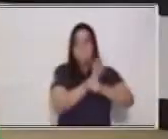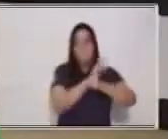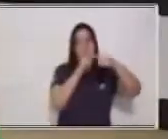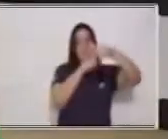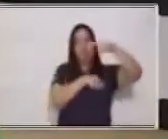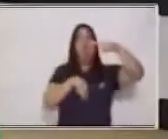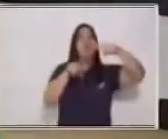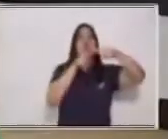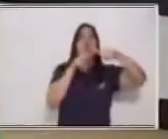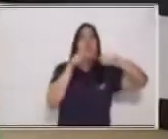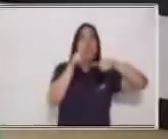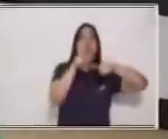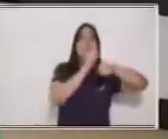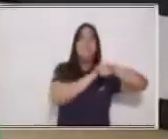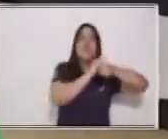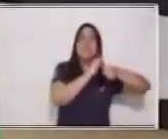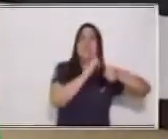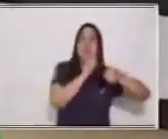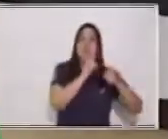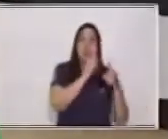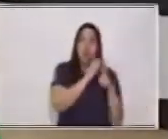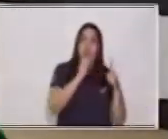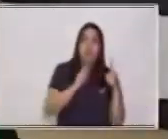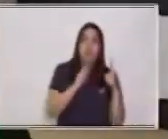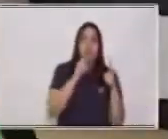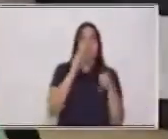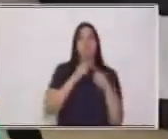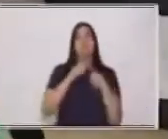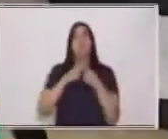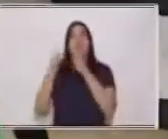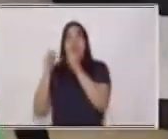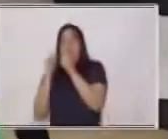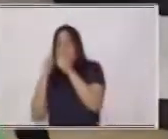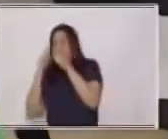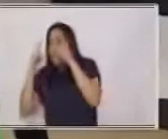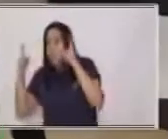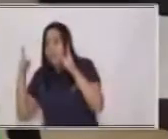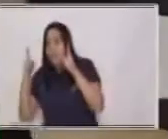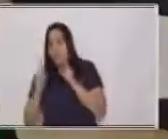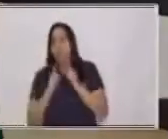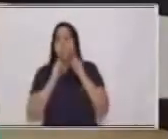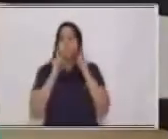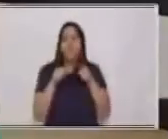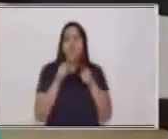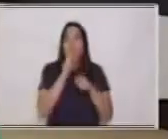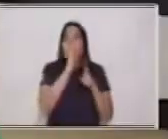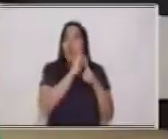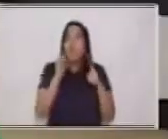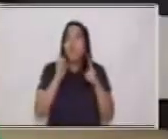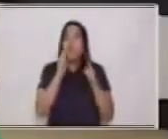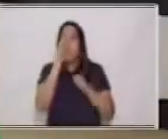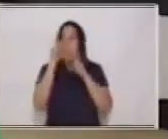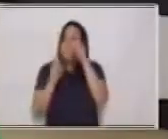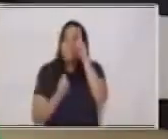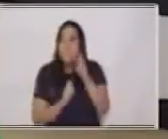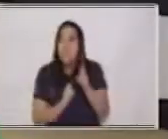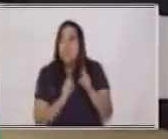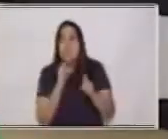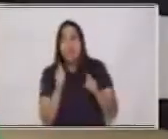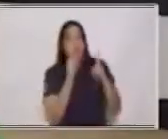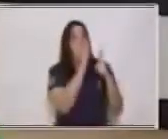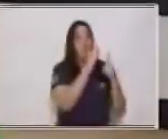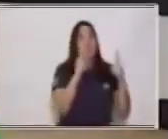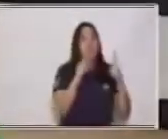una oración exclamativa, una oración interrogativa y una oración